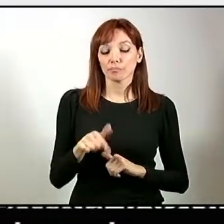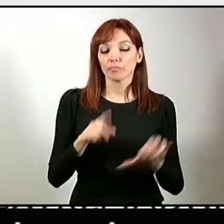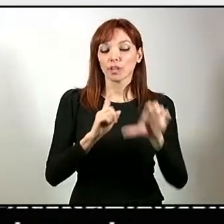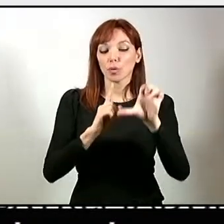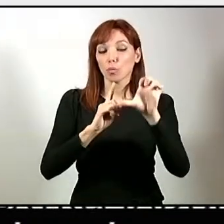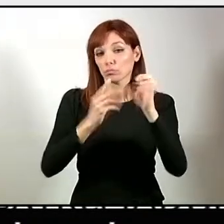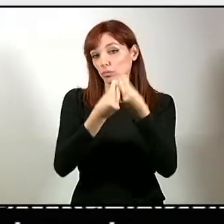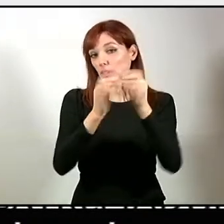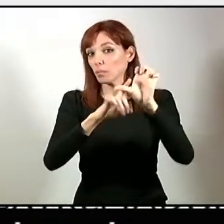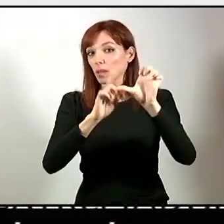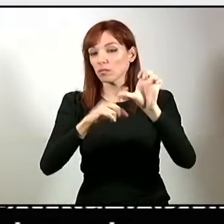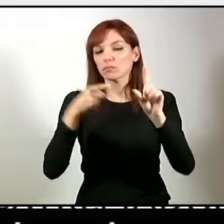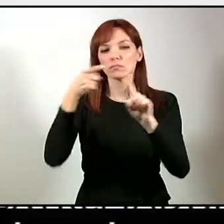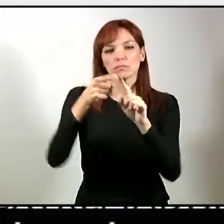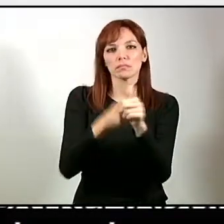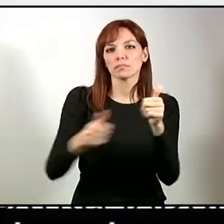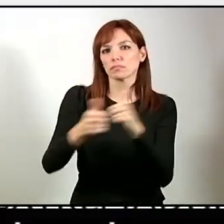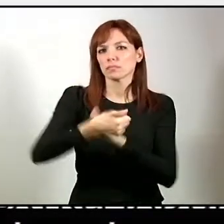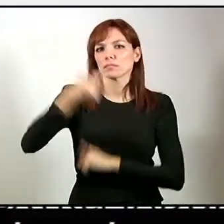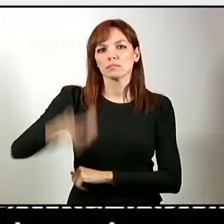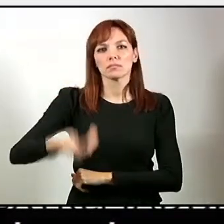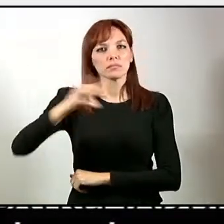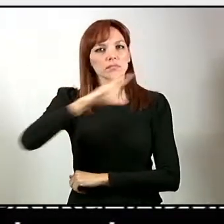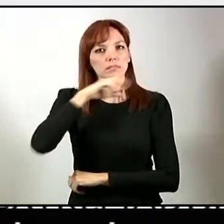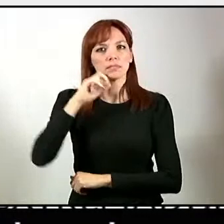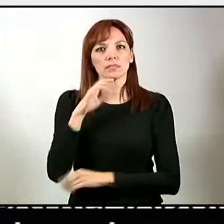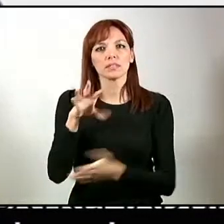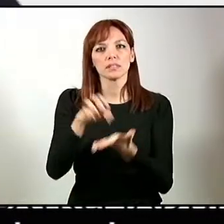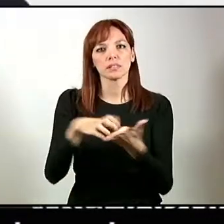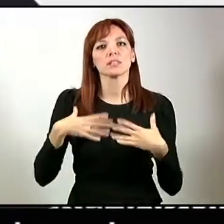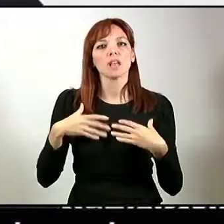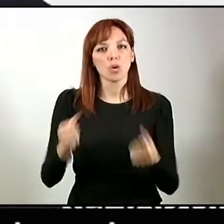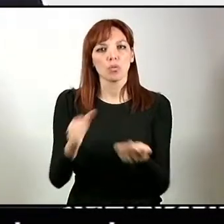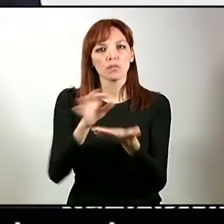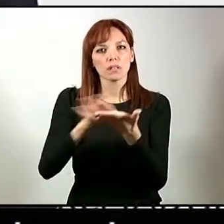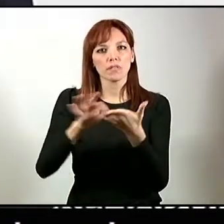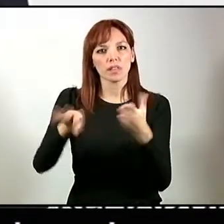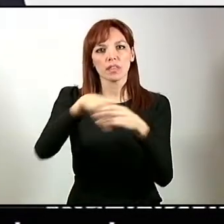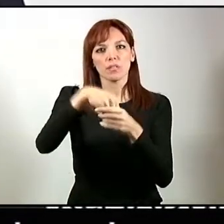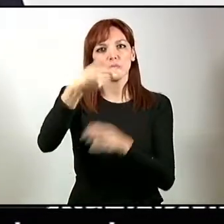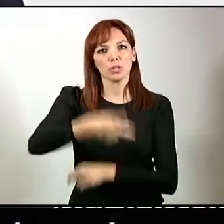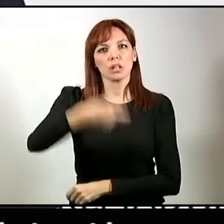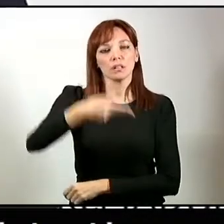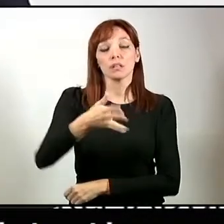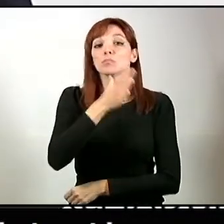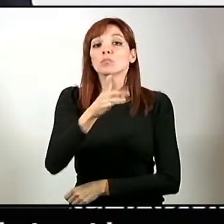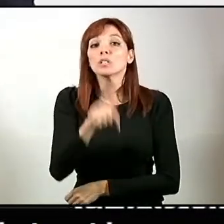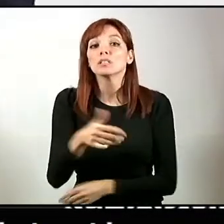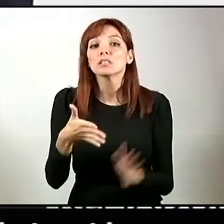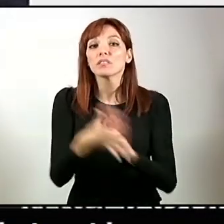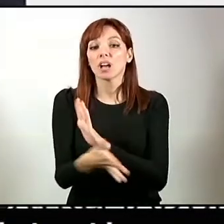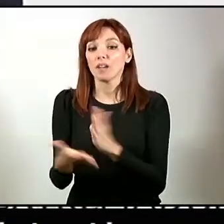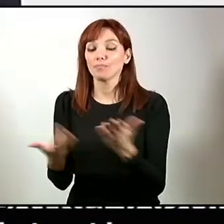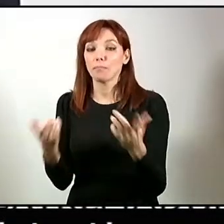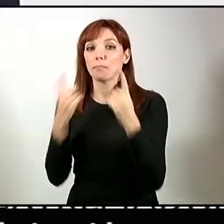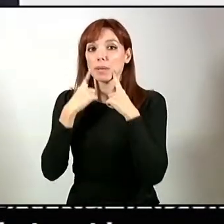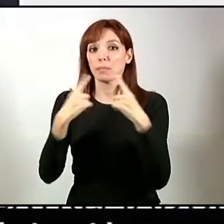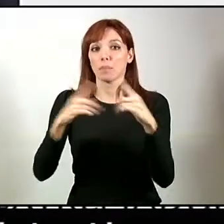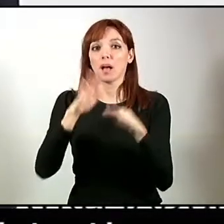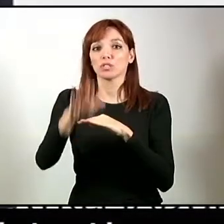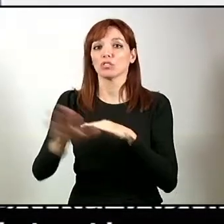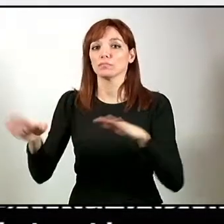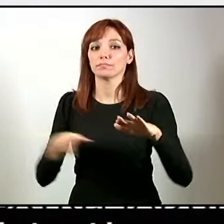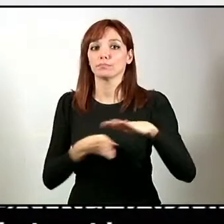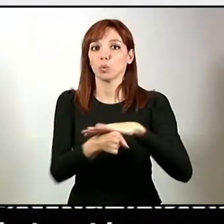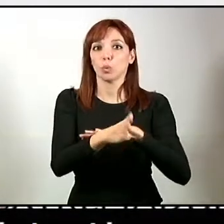fundamental la atención primaria, los servicios de atención primaria, porque es la puerta de entrada a nuestro